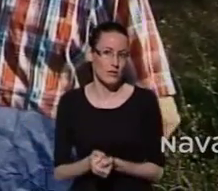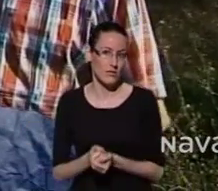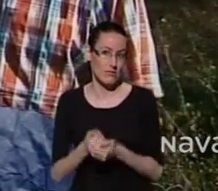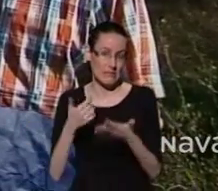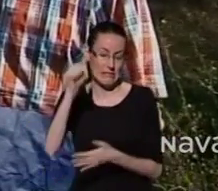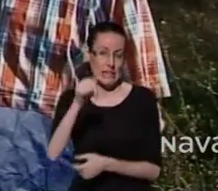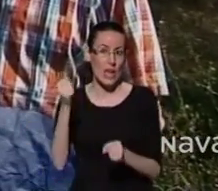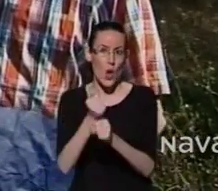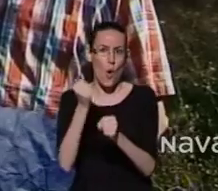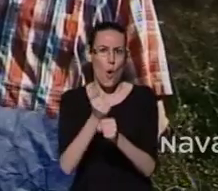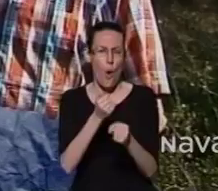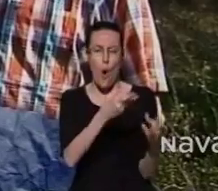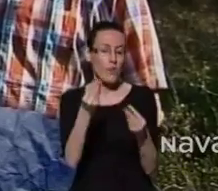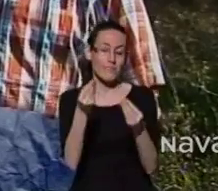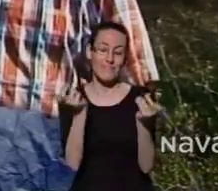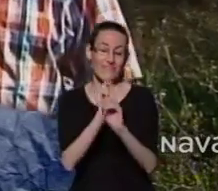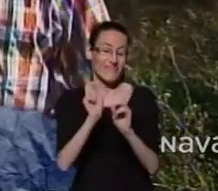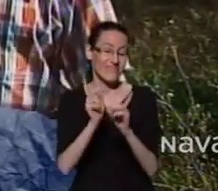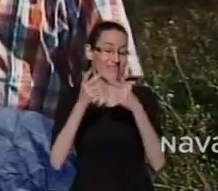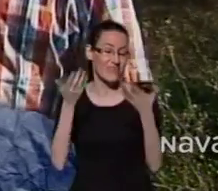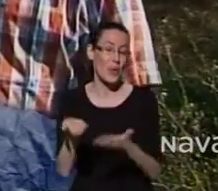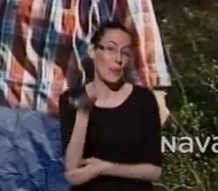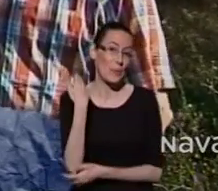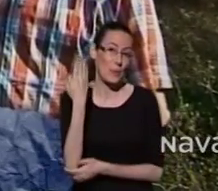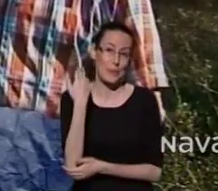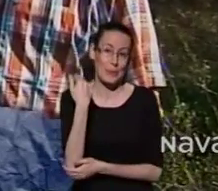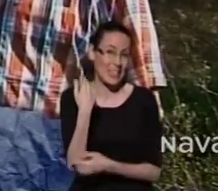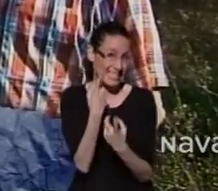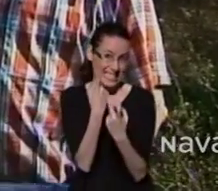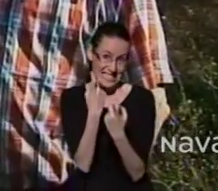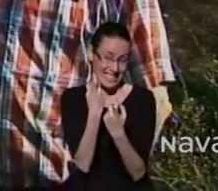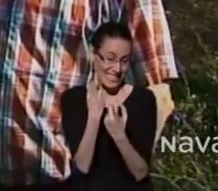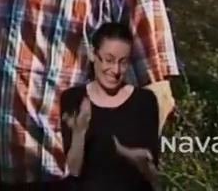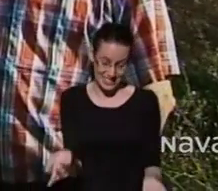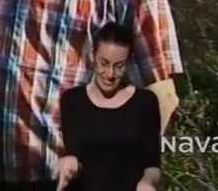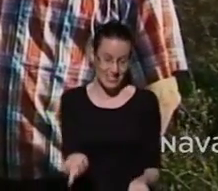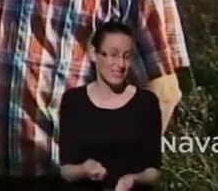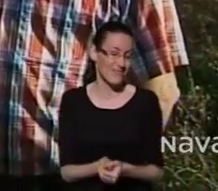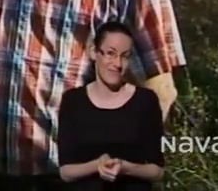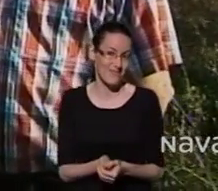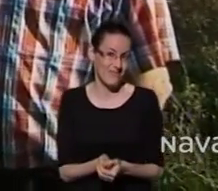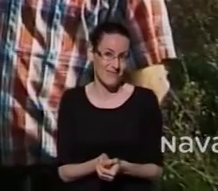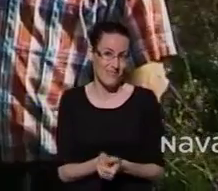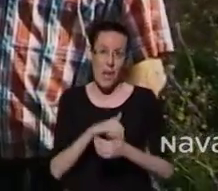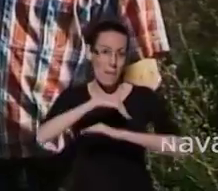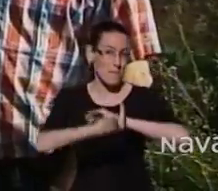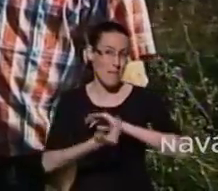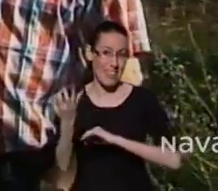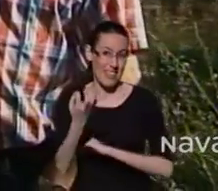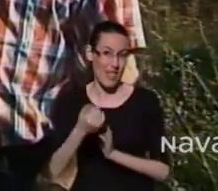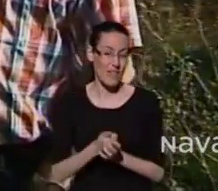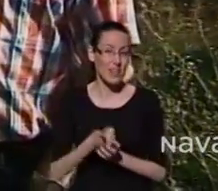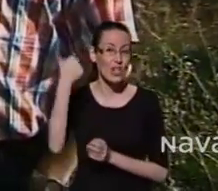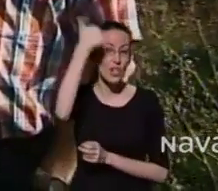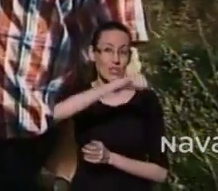había mucho trabajo y ya sabes, en aquellos tiempos pues había que salir a alguna parte. Los chicos íbamos a